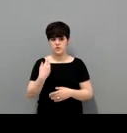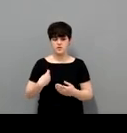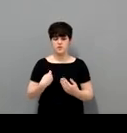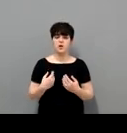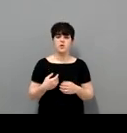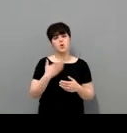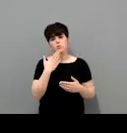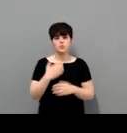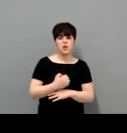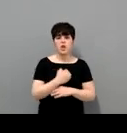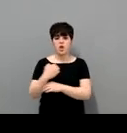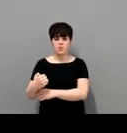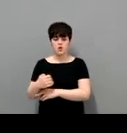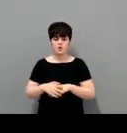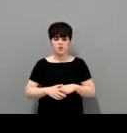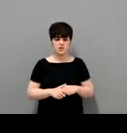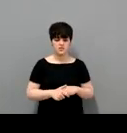nuestras manos.